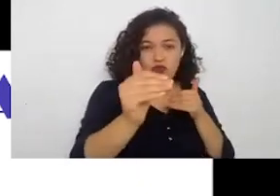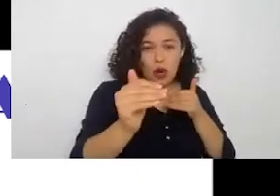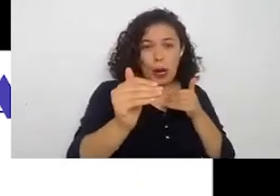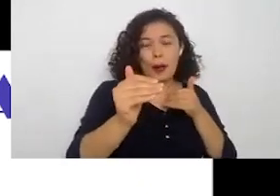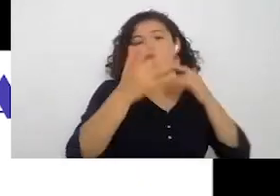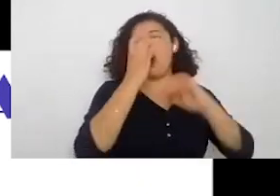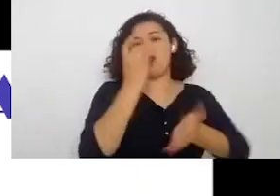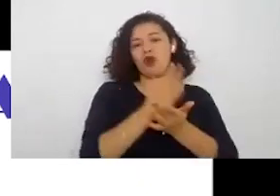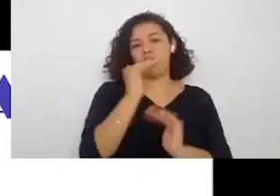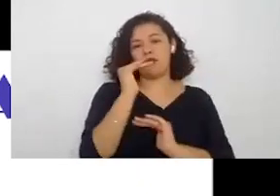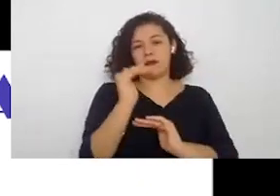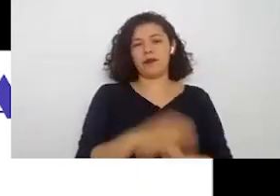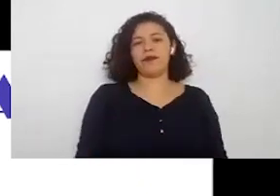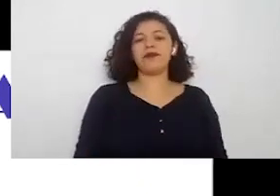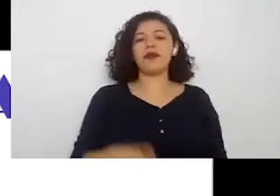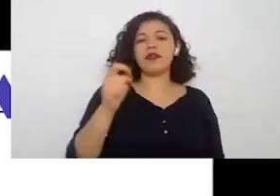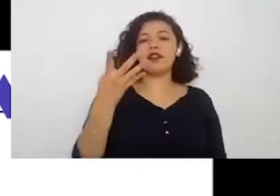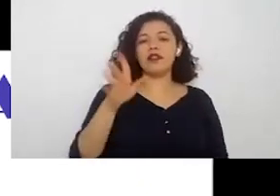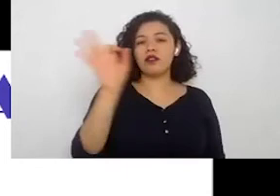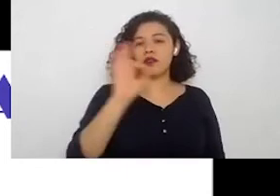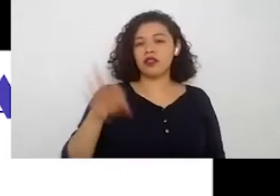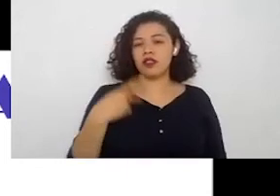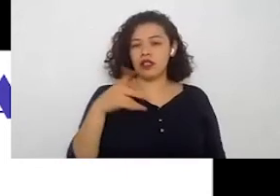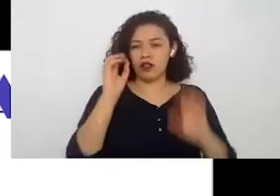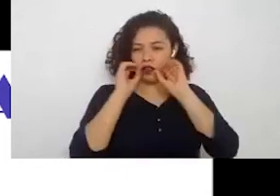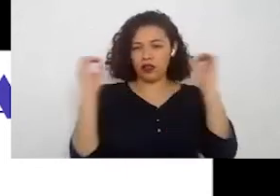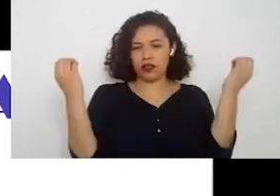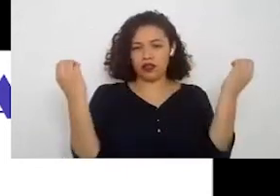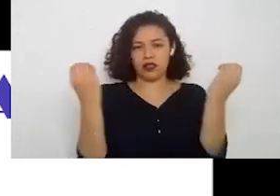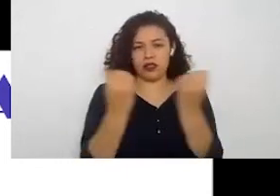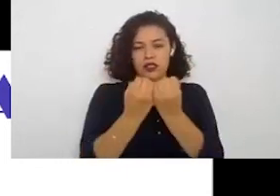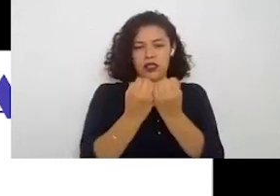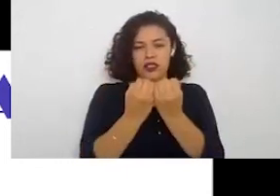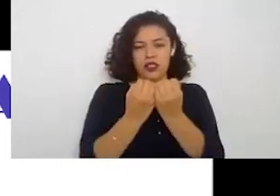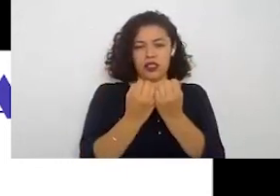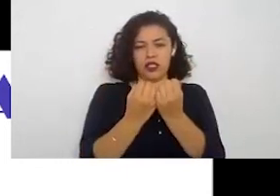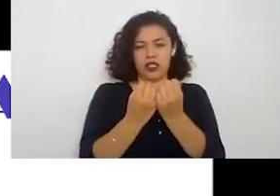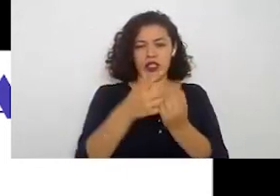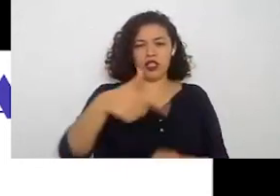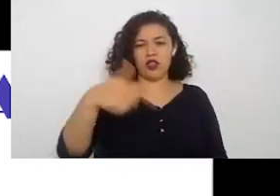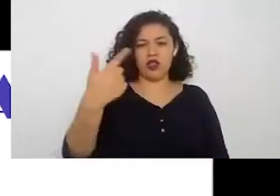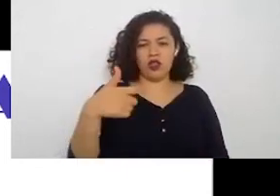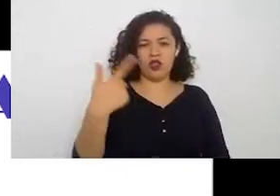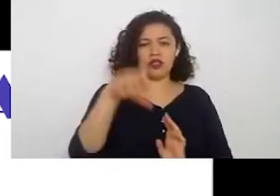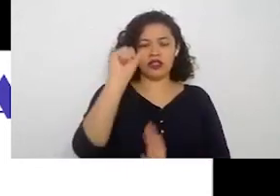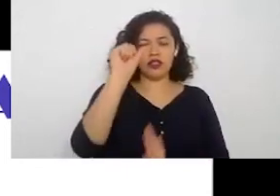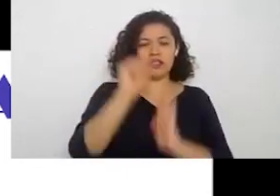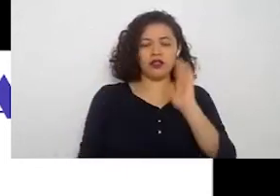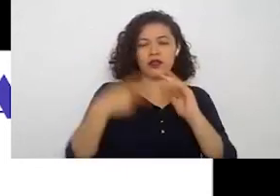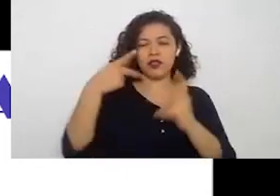El 24% de las organizaciones no pueden sostenerse por más de 12 meses sin su principal fuente de